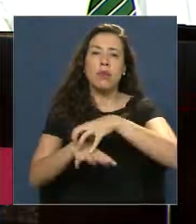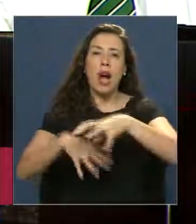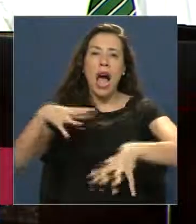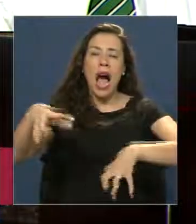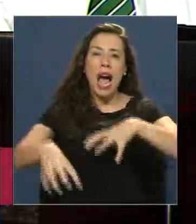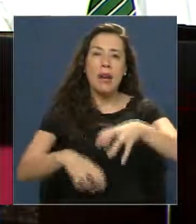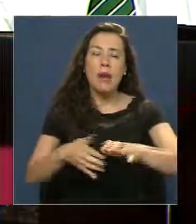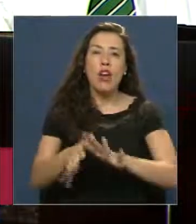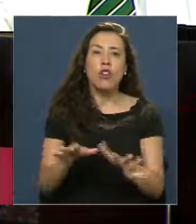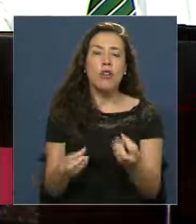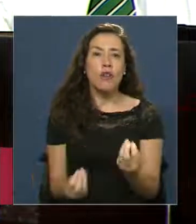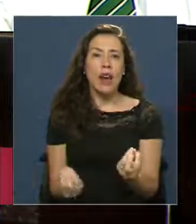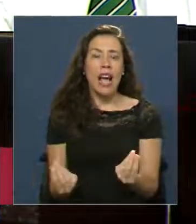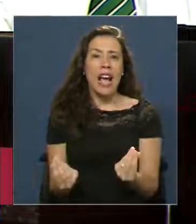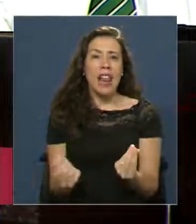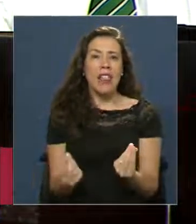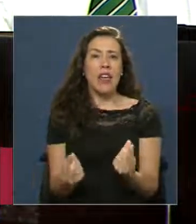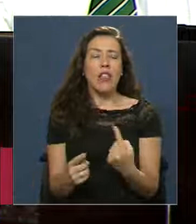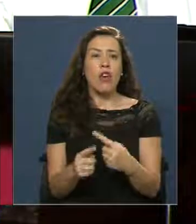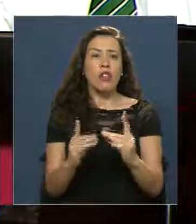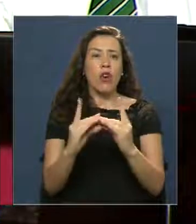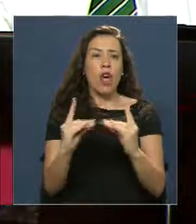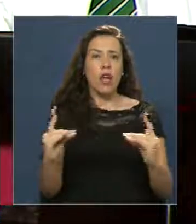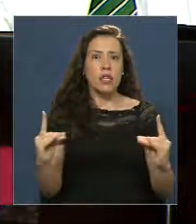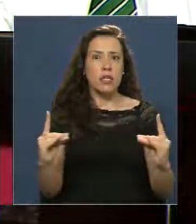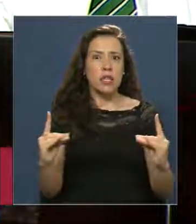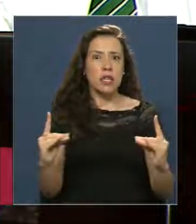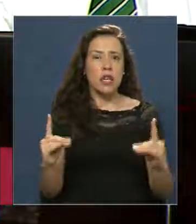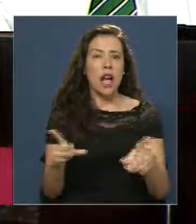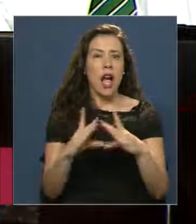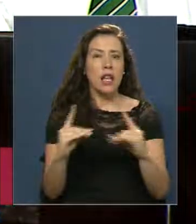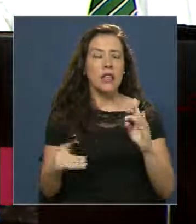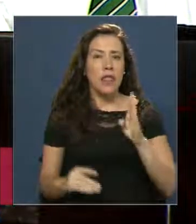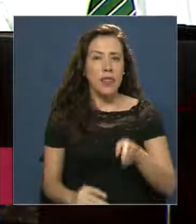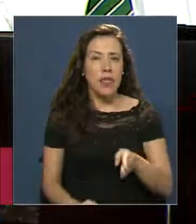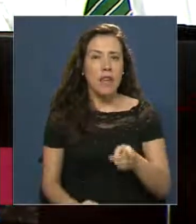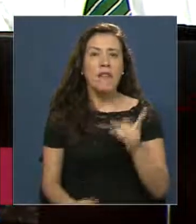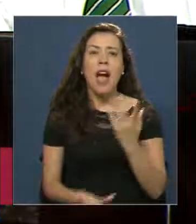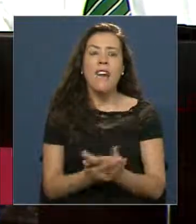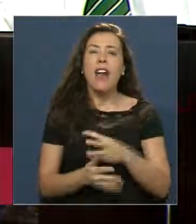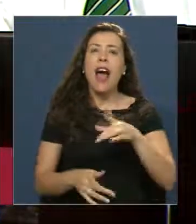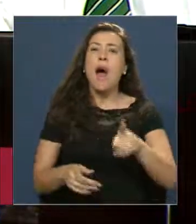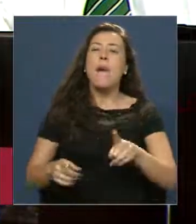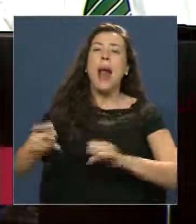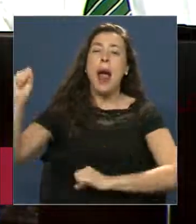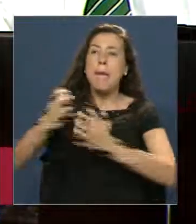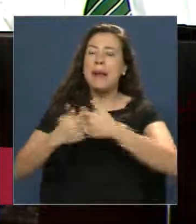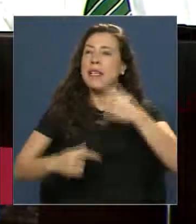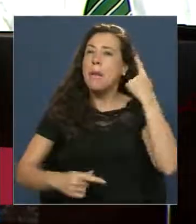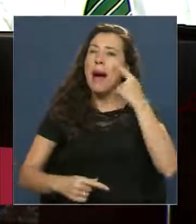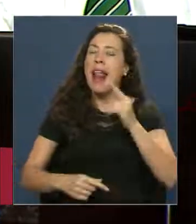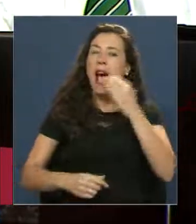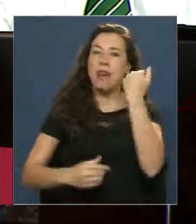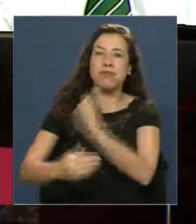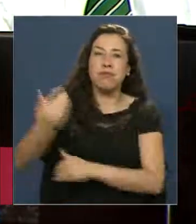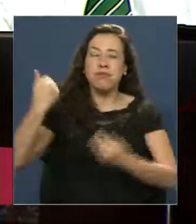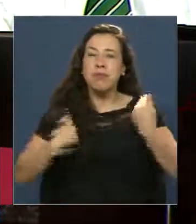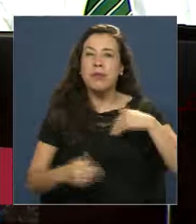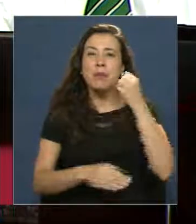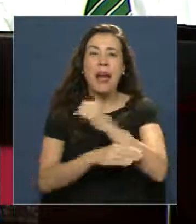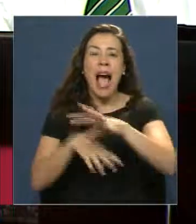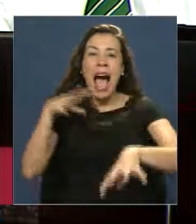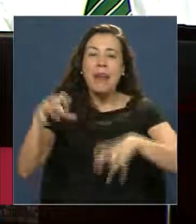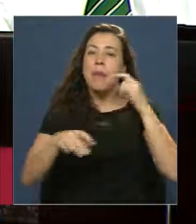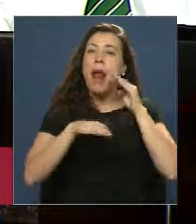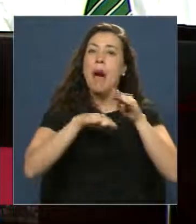y productos de buena calidad fuera de la región de Aysén. Aysén debe contar con una planta faenadora en la región a fin de apoyar a los ganaderos de la